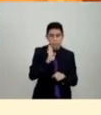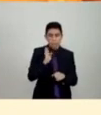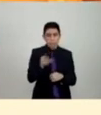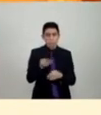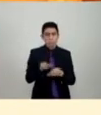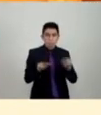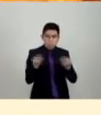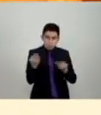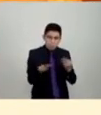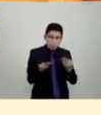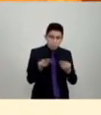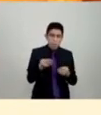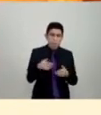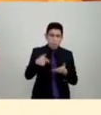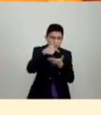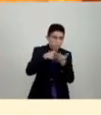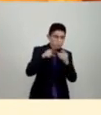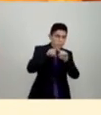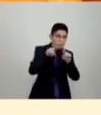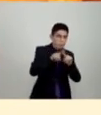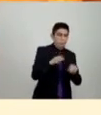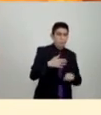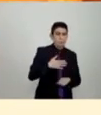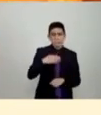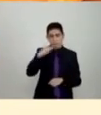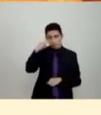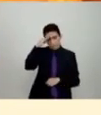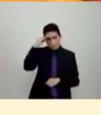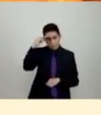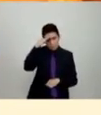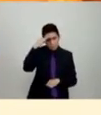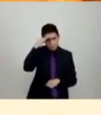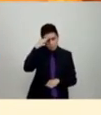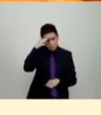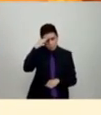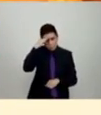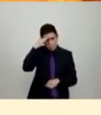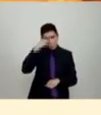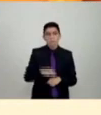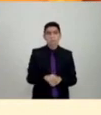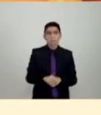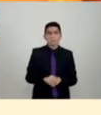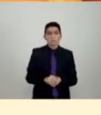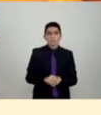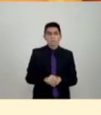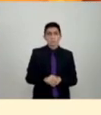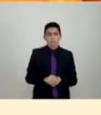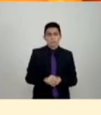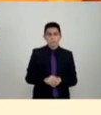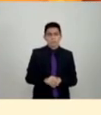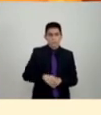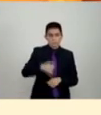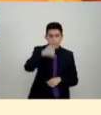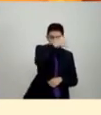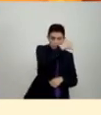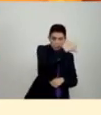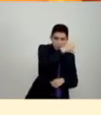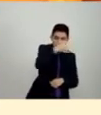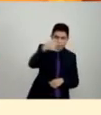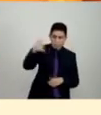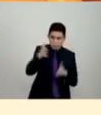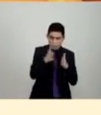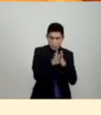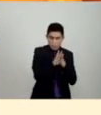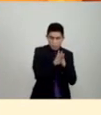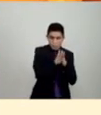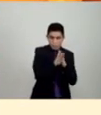otro. Me quedé pensando en los límites del género que creamos y nos creó. Y estaba pensando